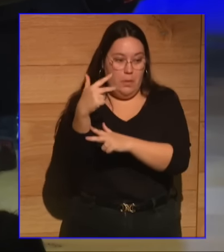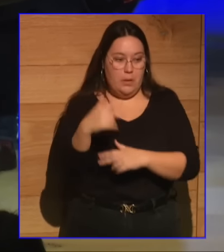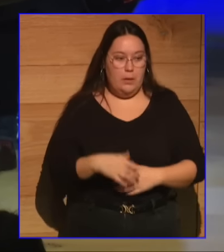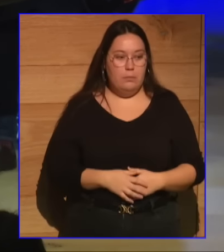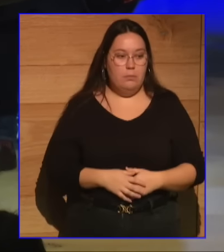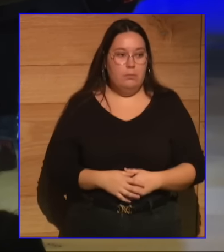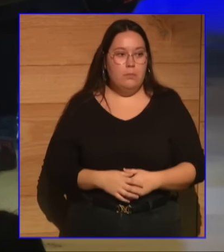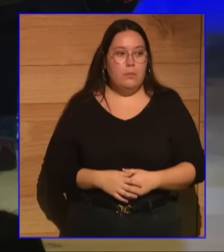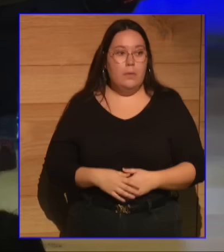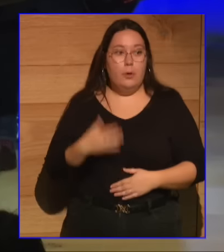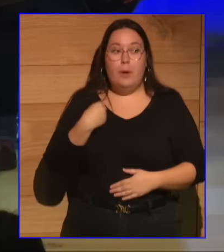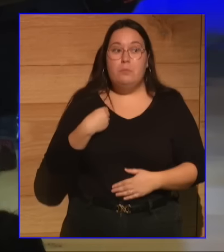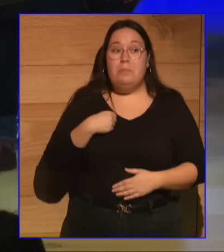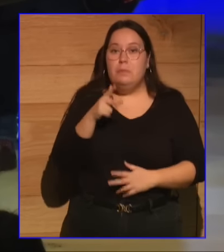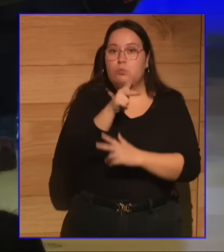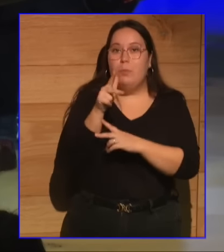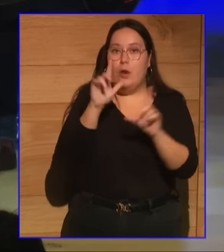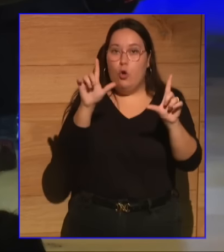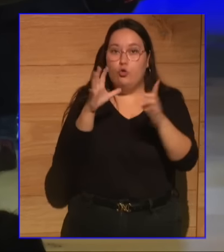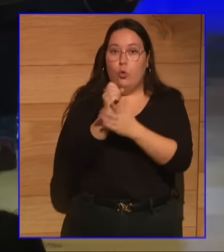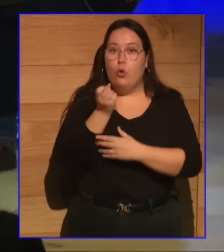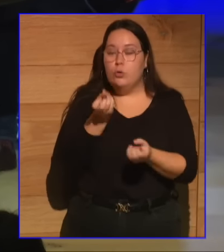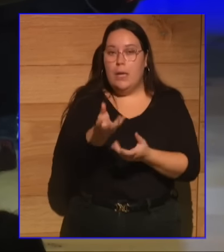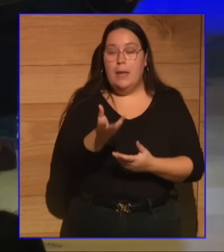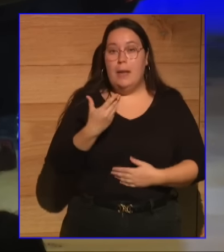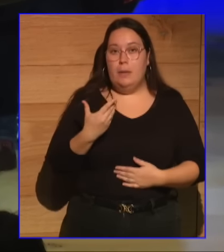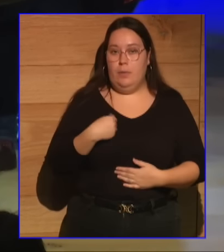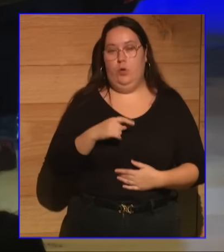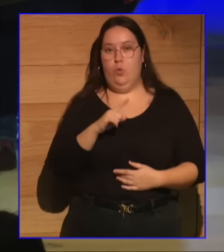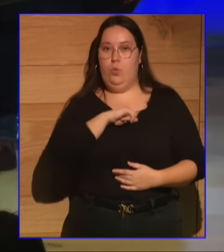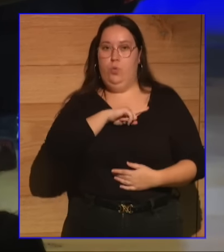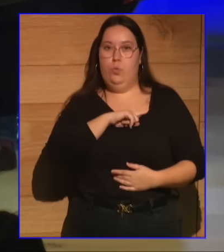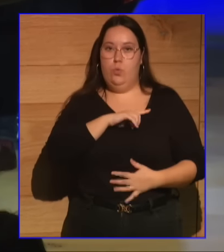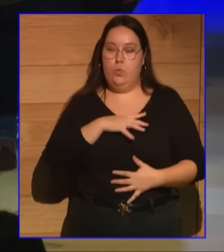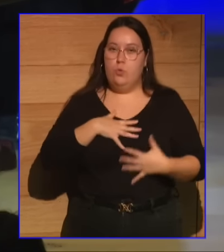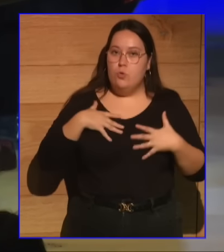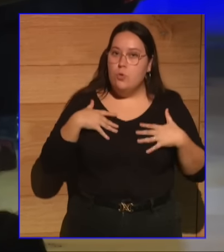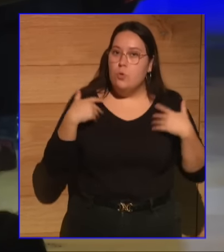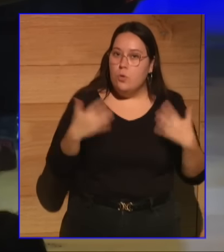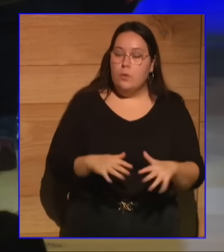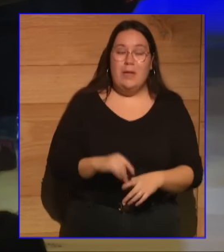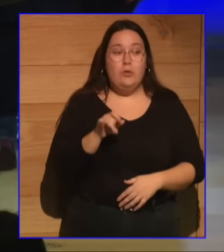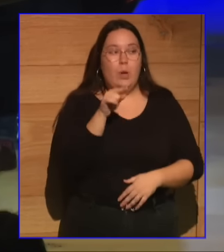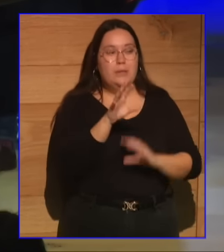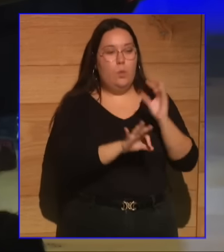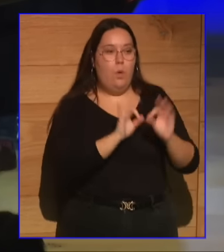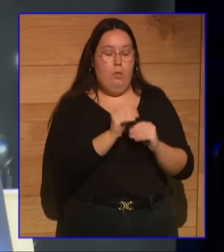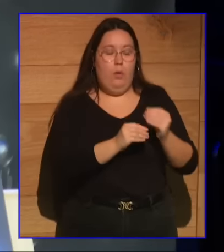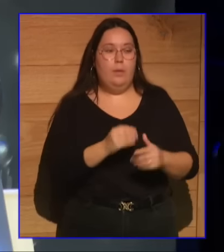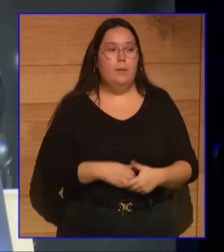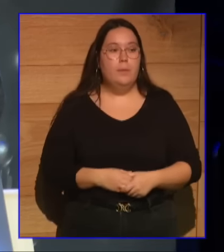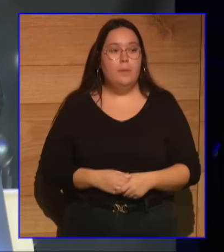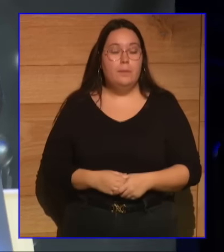para dentro de un mismo plano contártelo todo y a la vez tocarte la patata. Eso lo hace así. Y a la